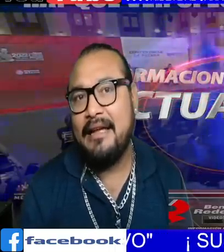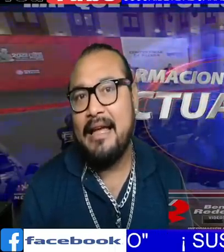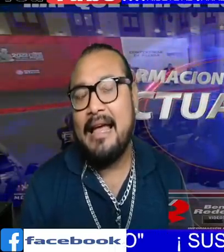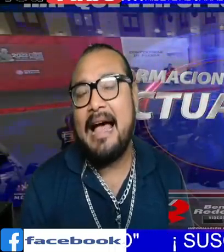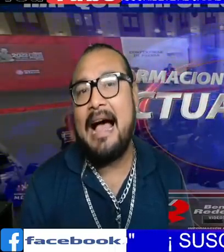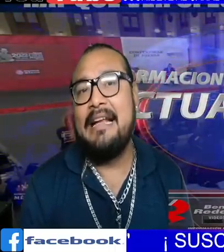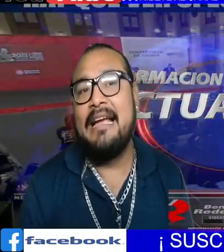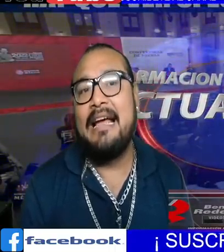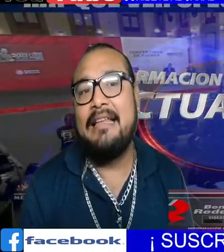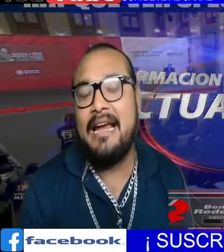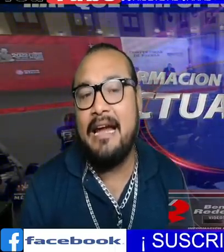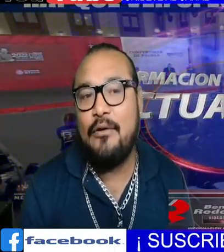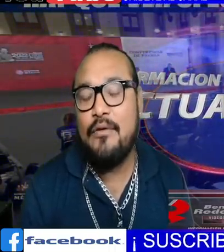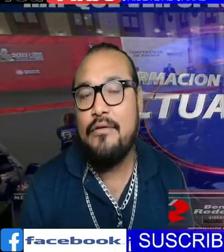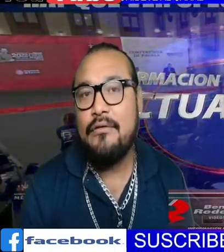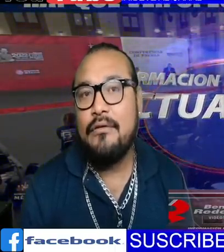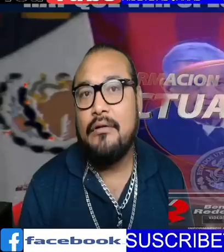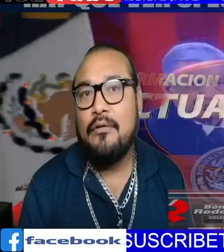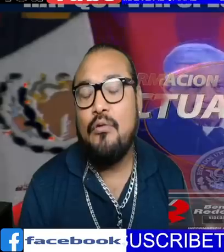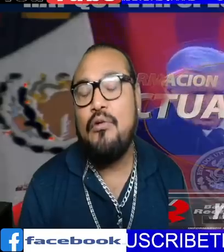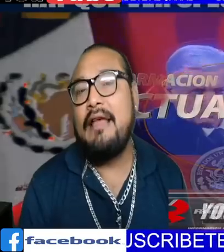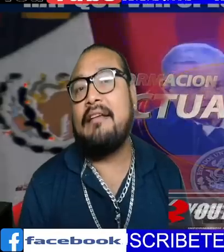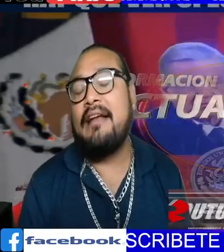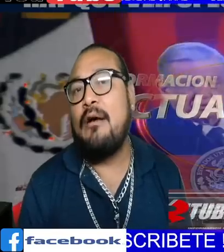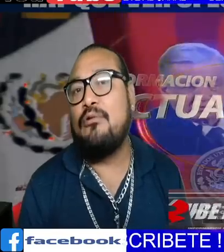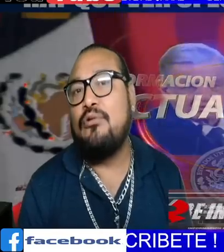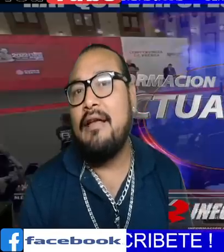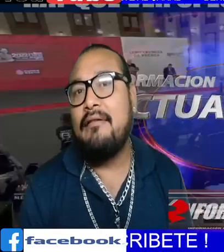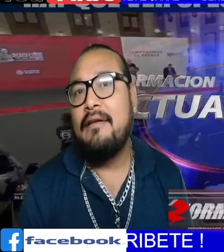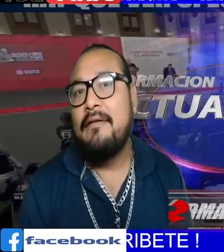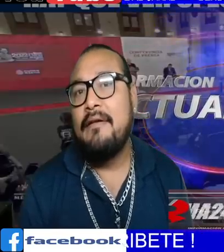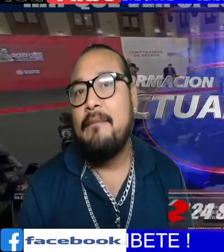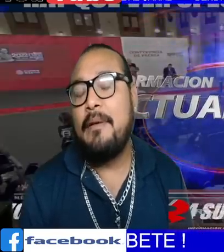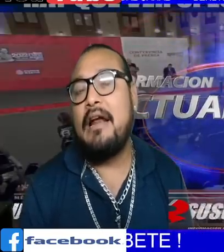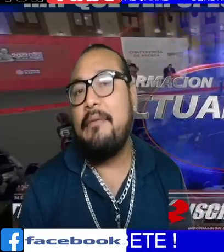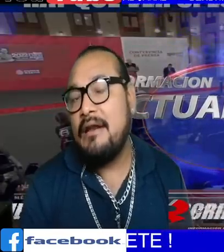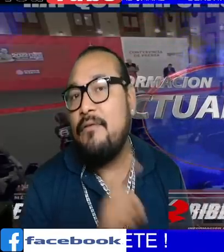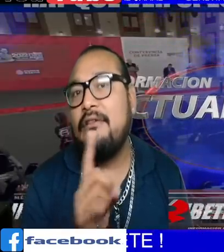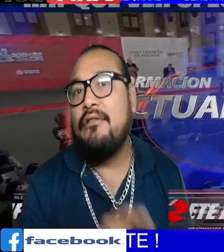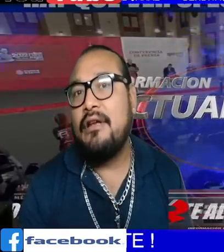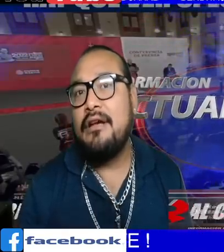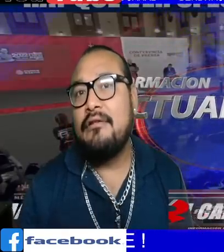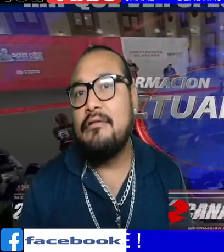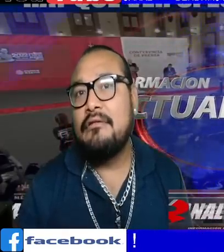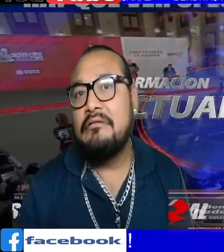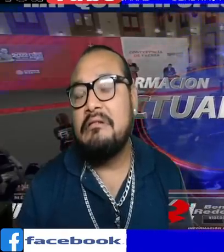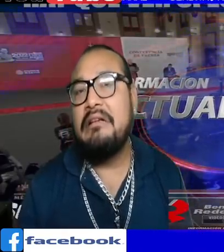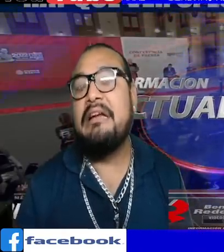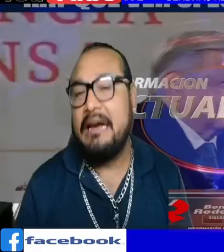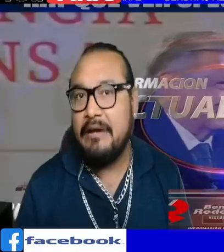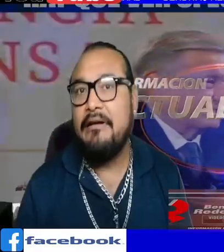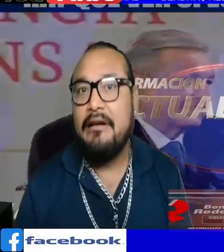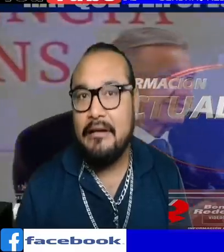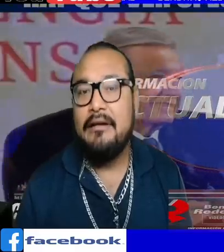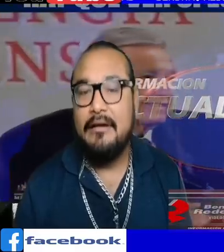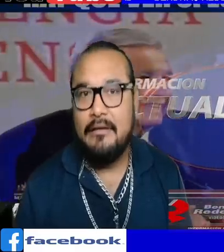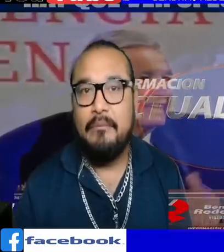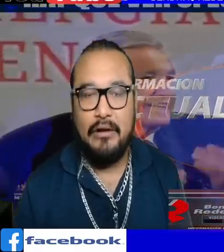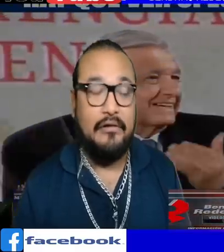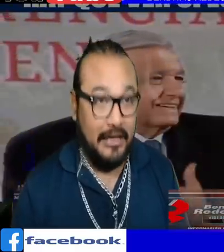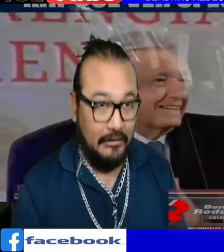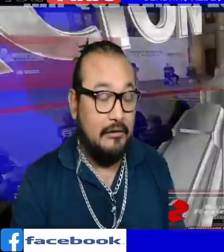presidente añadieron unas cláusulas para beneficio de ellos increíble